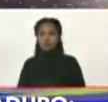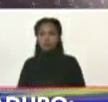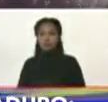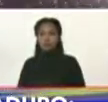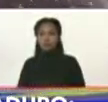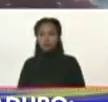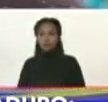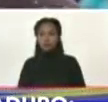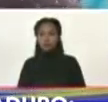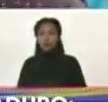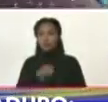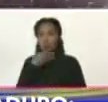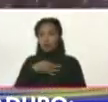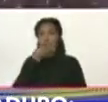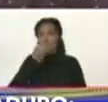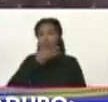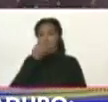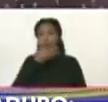Buenas tardes.